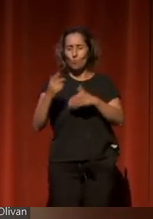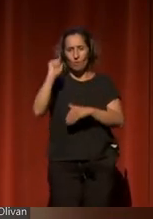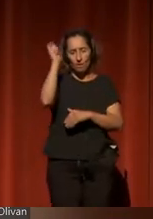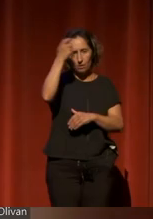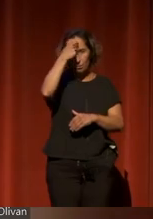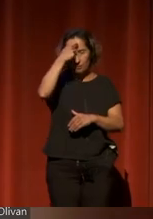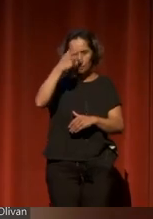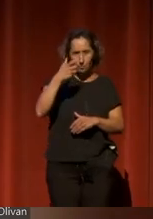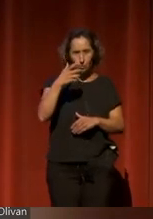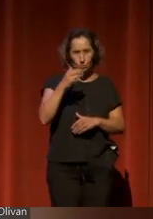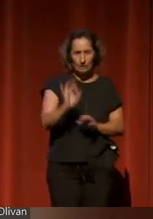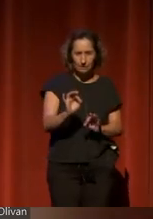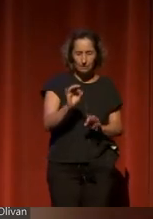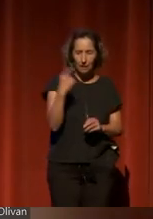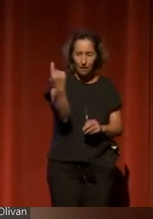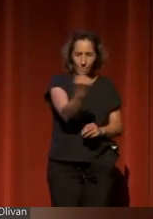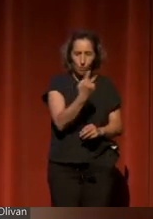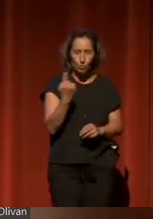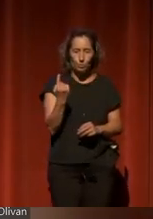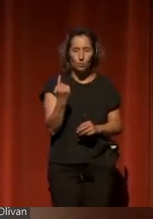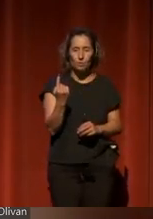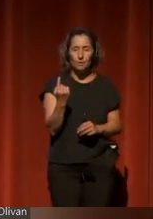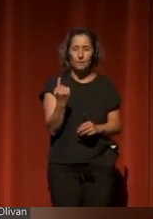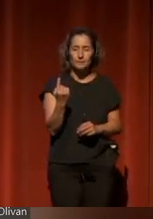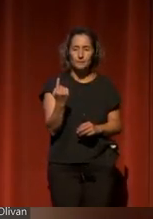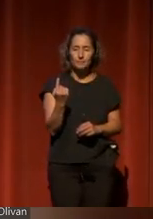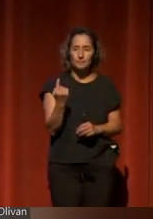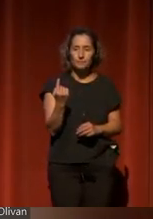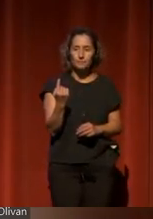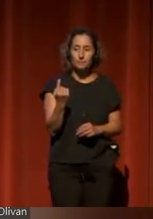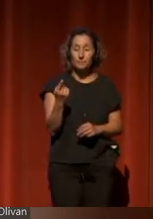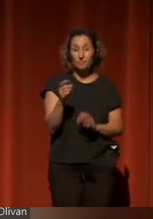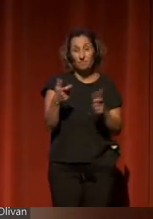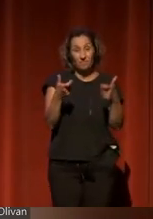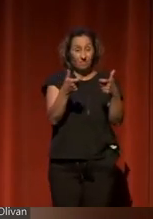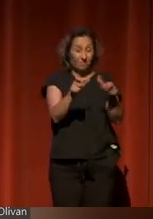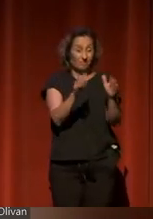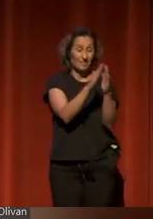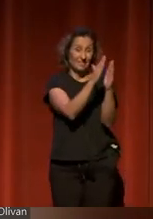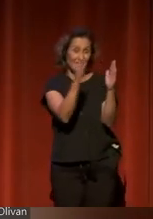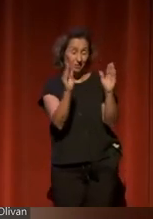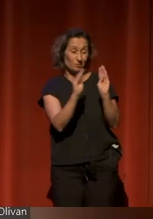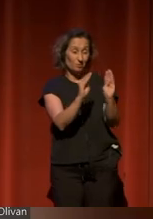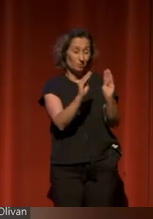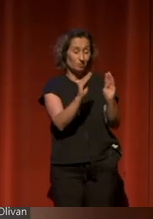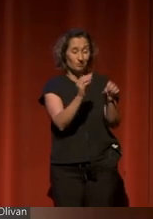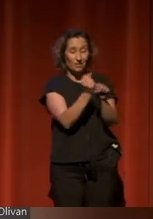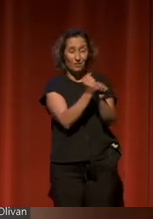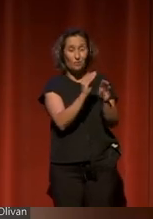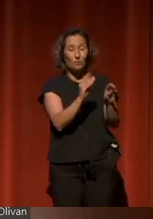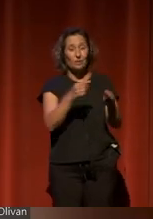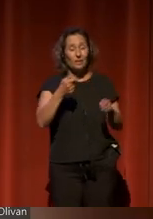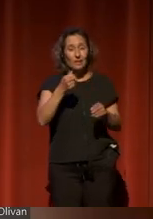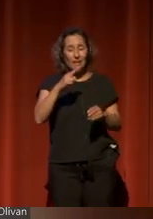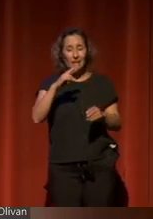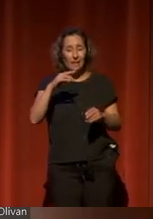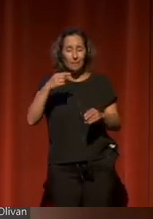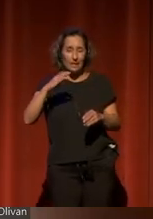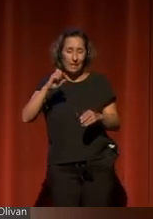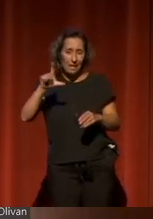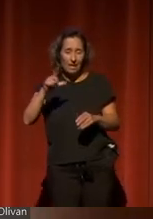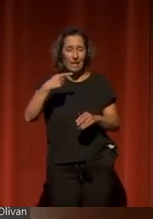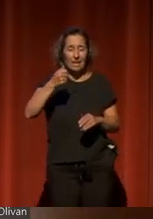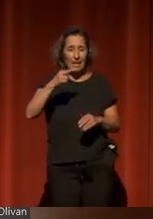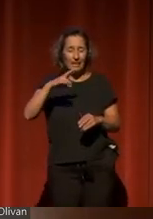poco haciendo honor a a puesto gremio a los libreros lo que decía Gabriel García Márquez al